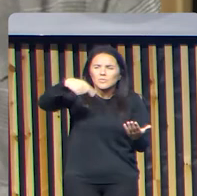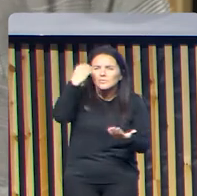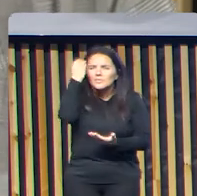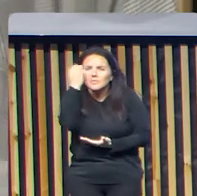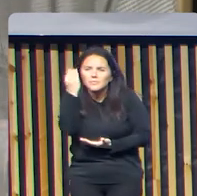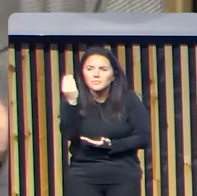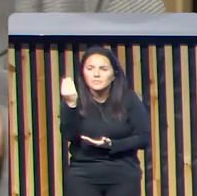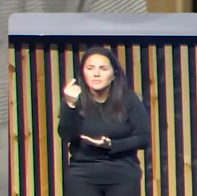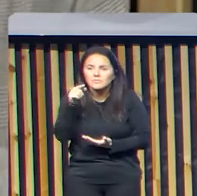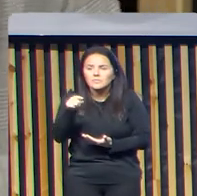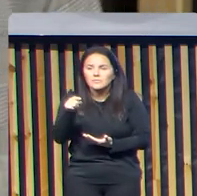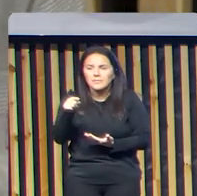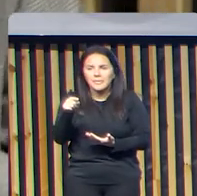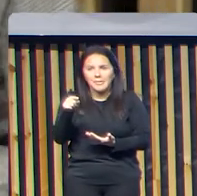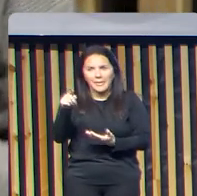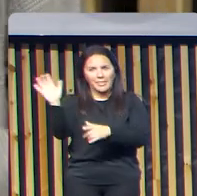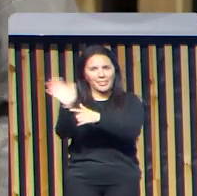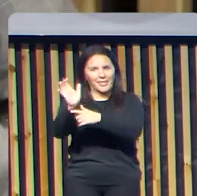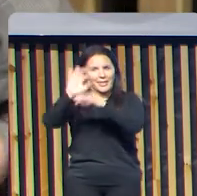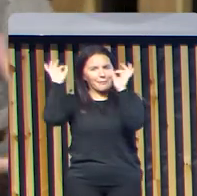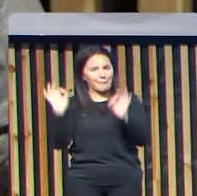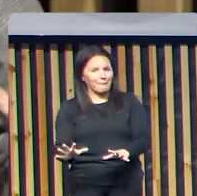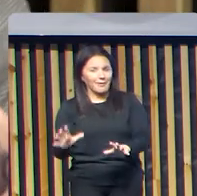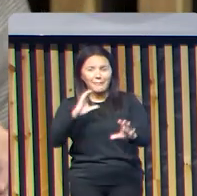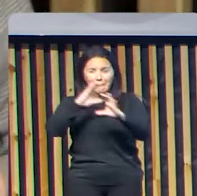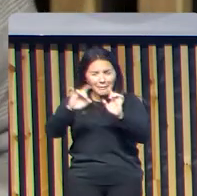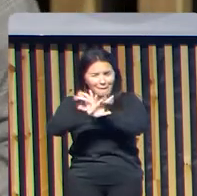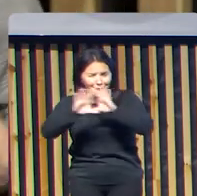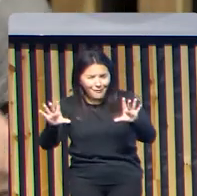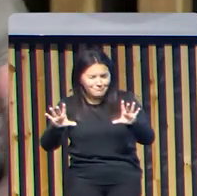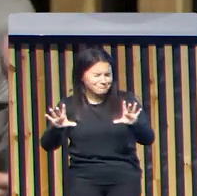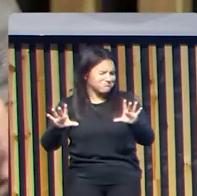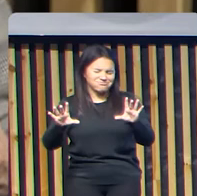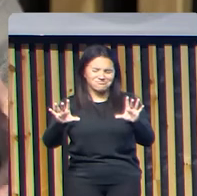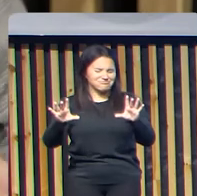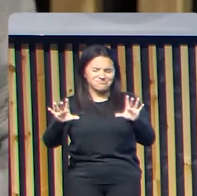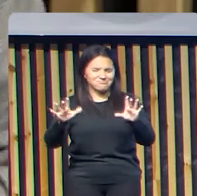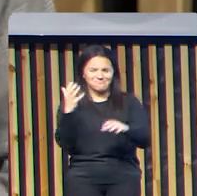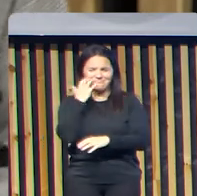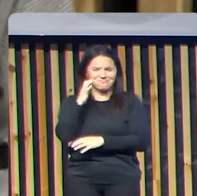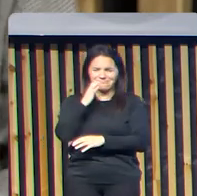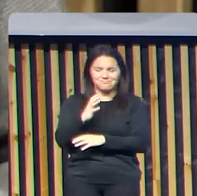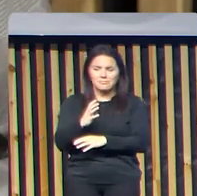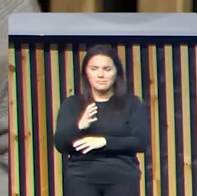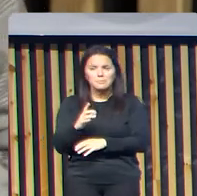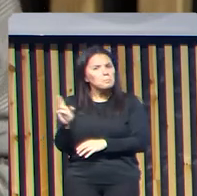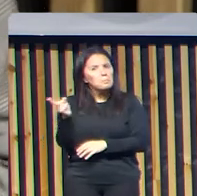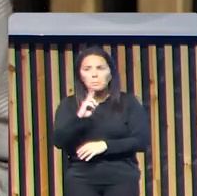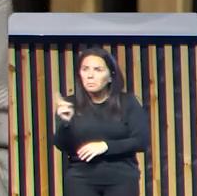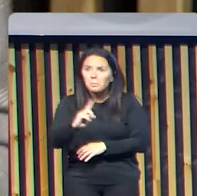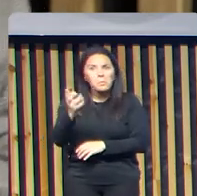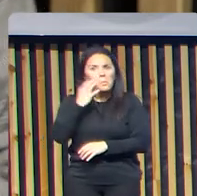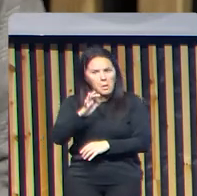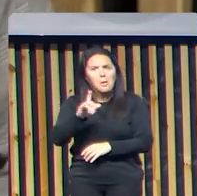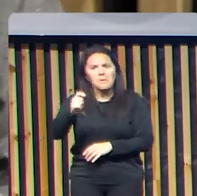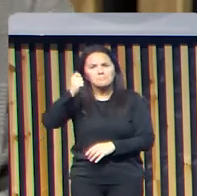pensando que estos ciencia ficción igual estáis diciendo esto de la comunicación Clara es un poco raro bueno pues no no es tan raro ni